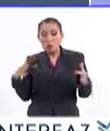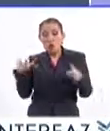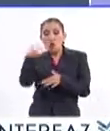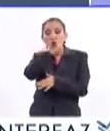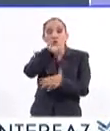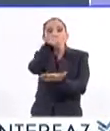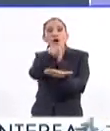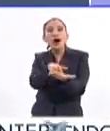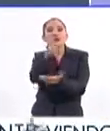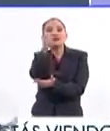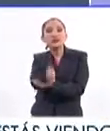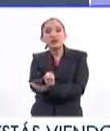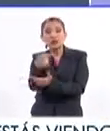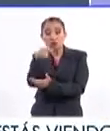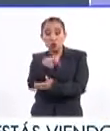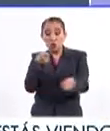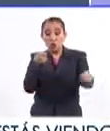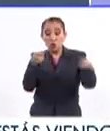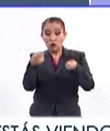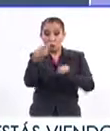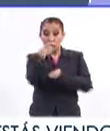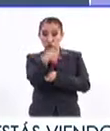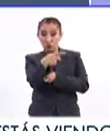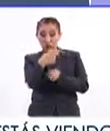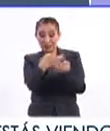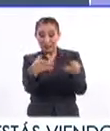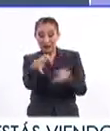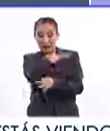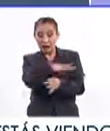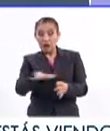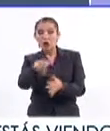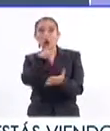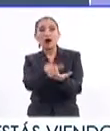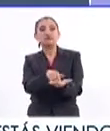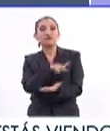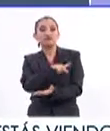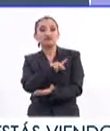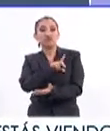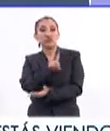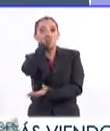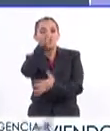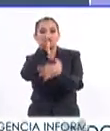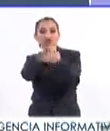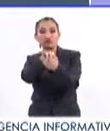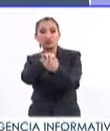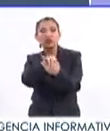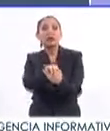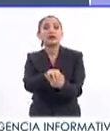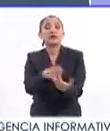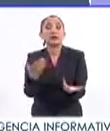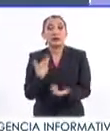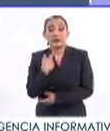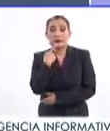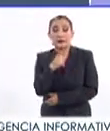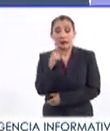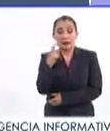espacio. Y por ende, si tú controlas su culto, controlas todo el espacio. Claro. Entonces, Por ejemplo, en la ordenanza del señor Cuauhtémoc